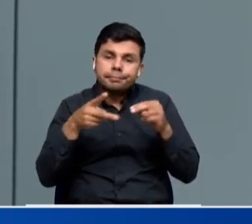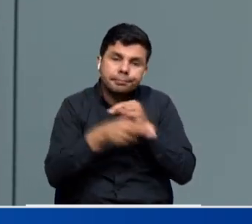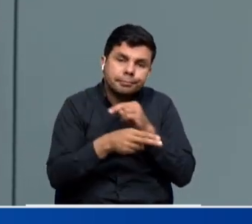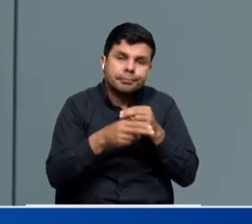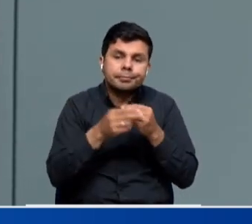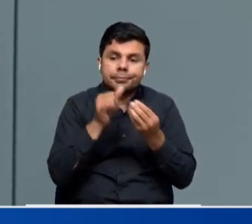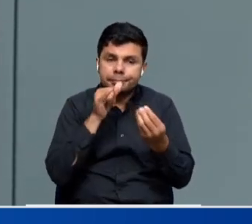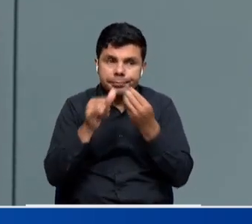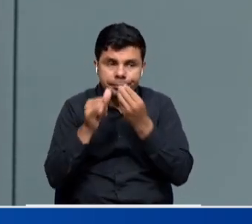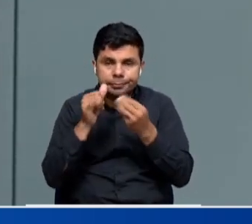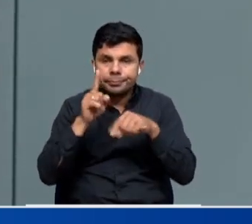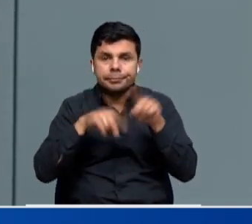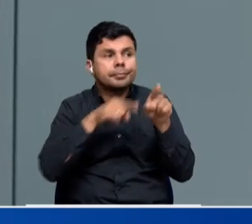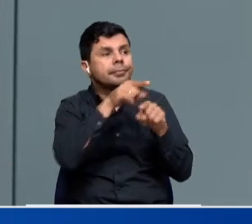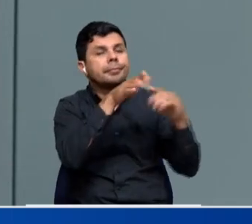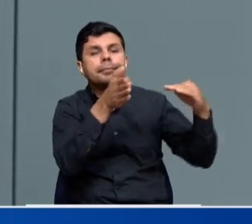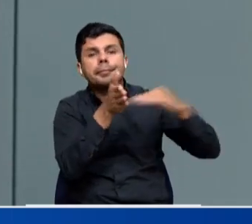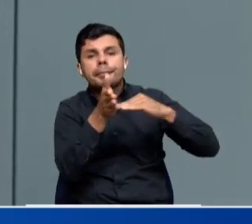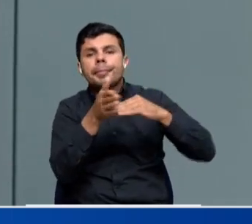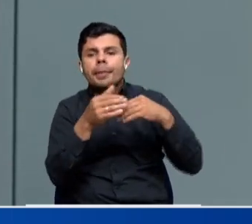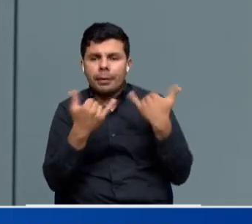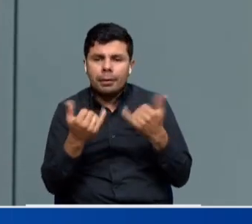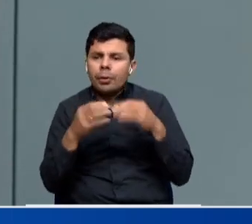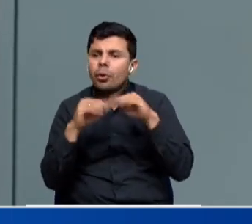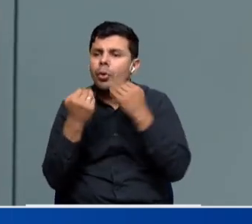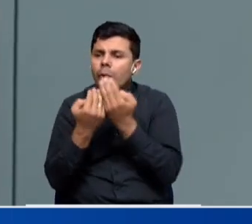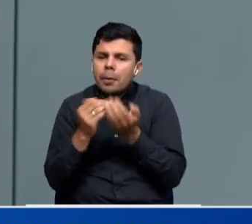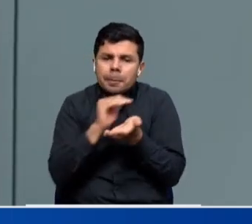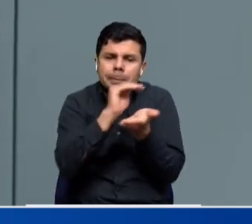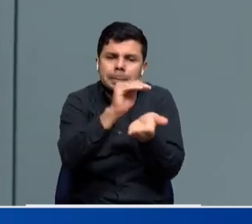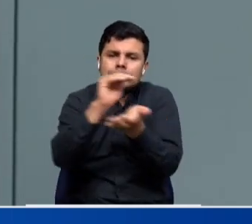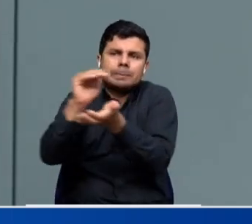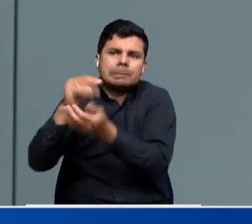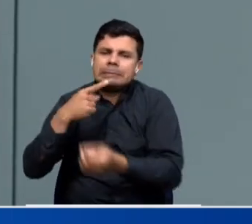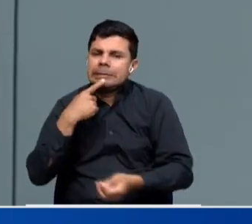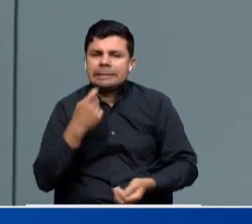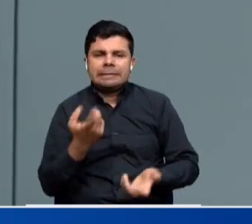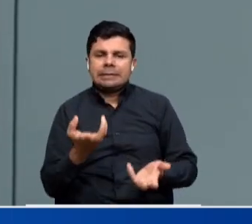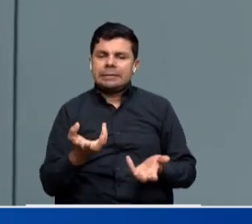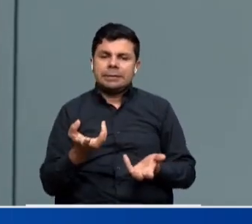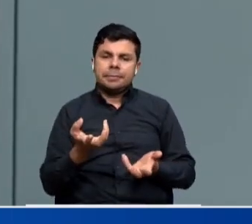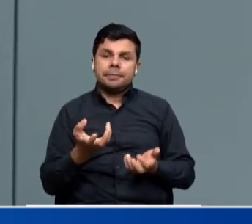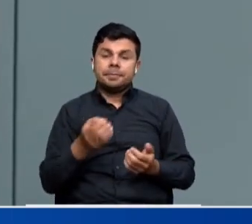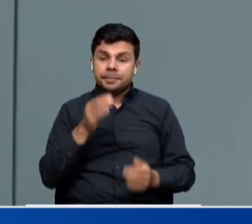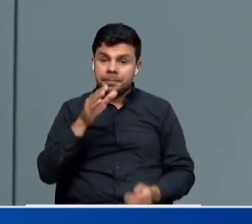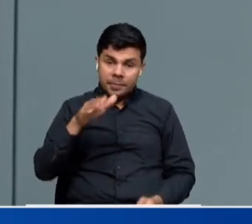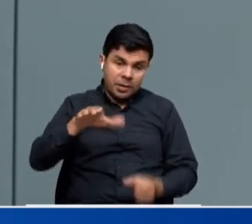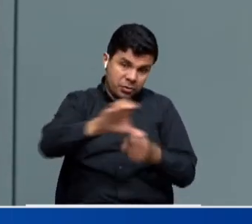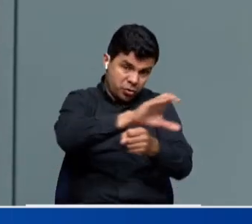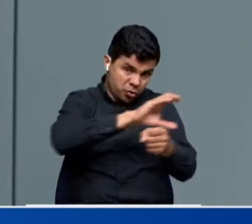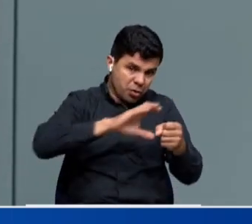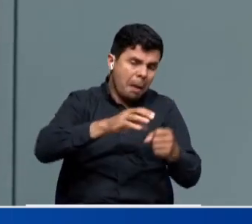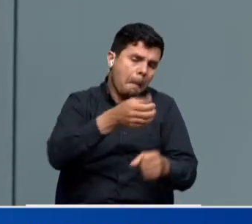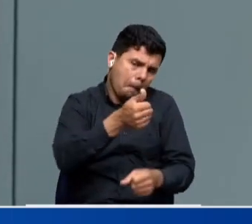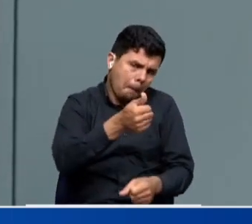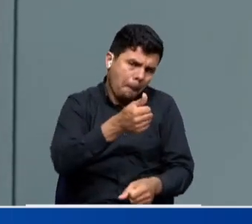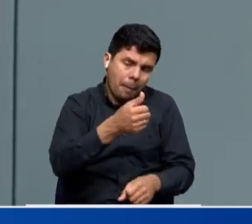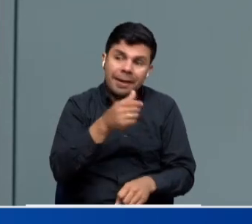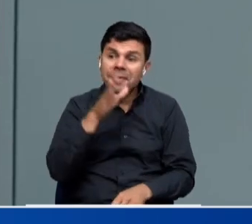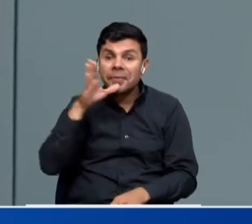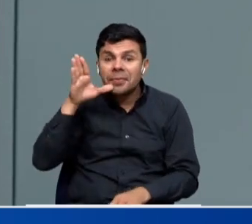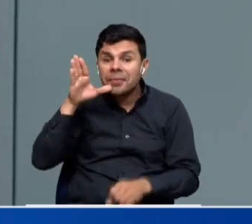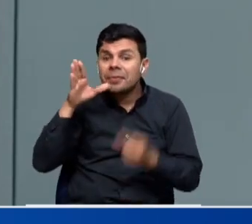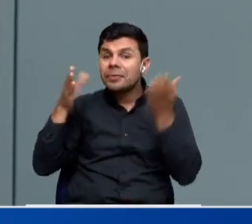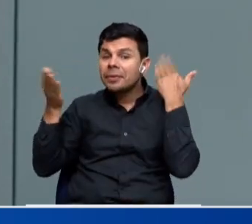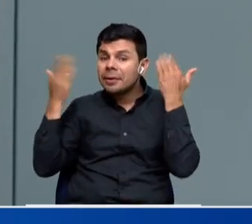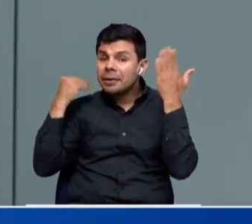la ración industrializada para los establecimientos educativos del área urbana. En el área rural todavía tenemos